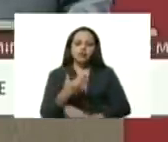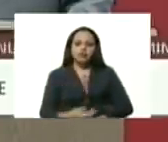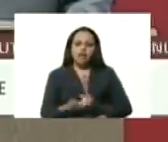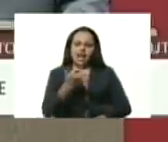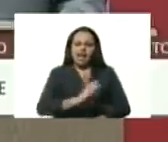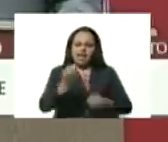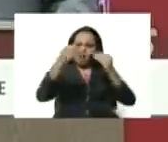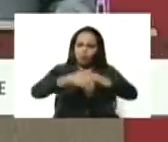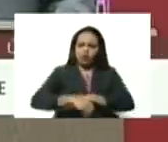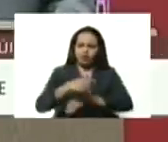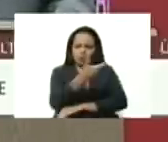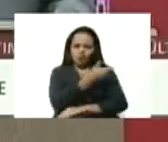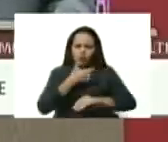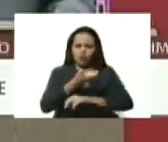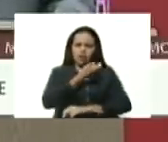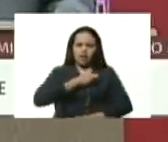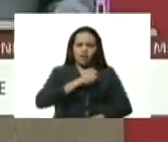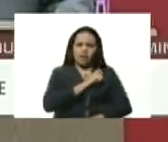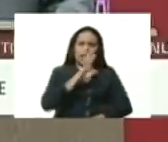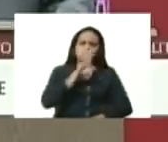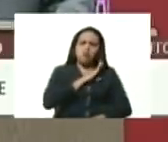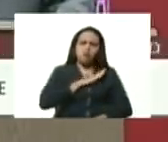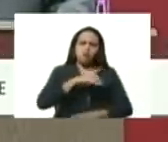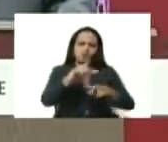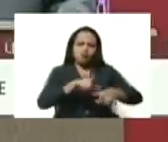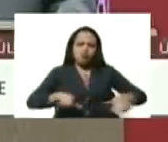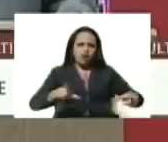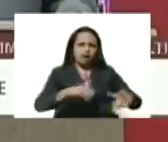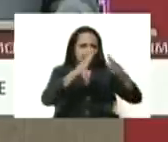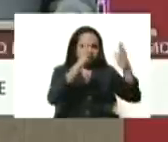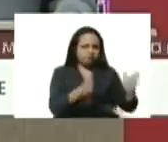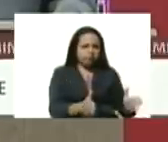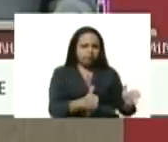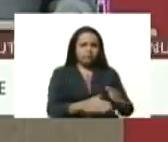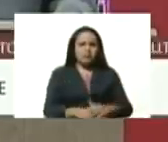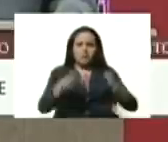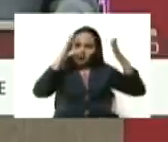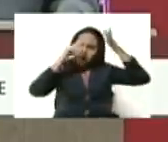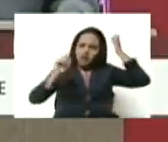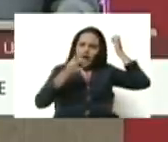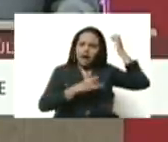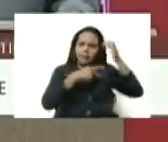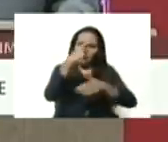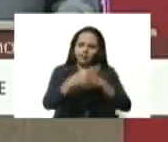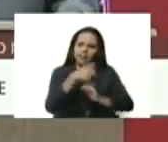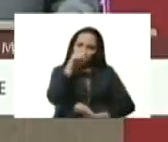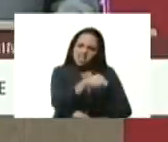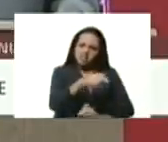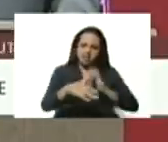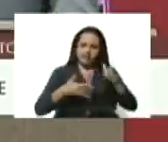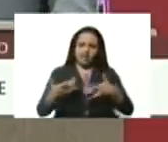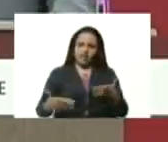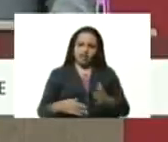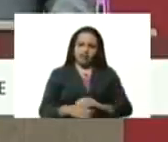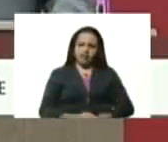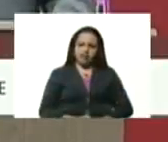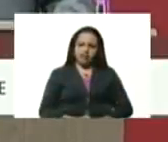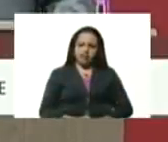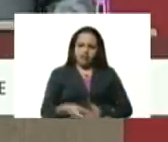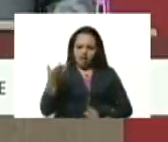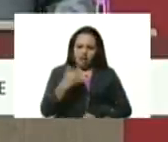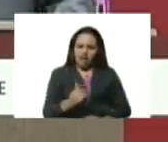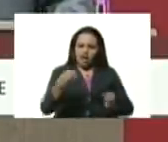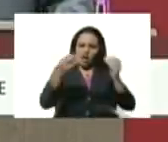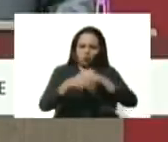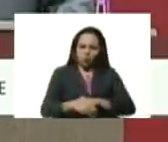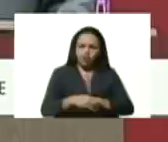acuerdo el gobierno de España que en su propia sede, en la sede de su residencia, se planifiquen estas acciones? ¿Está de acuerdo el